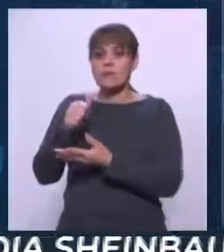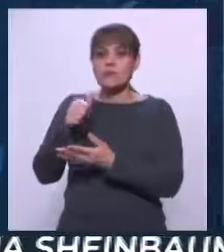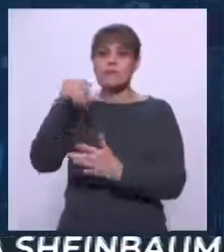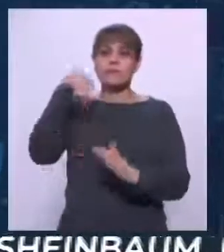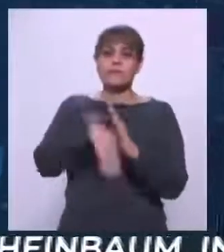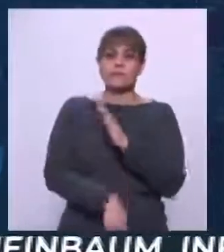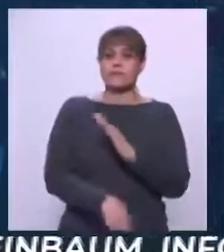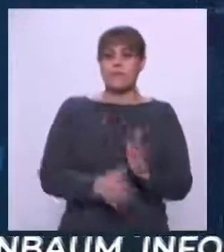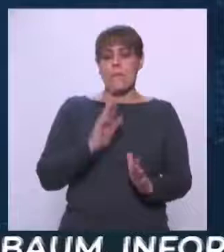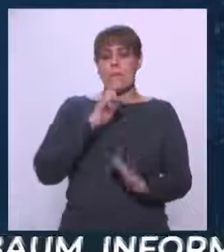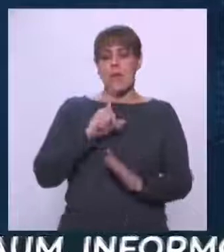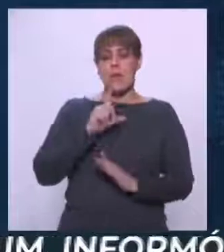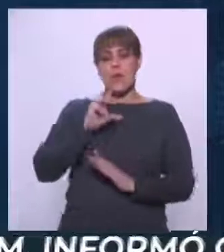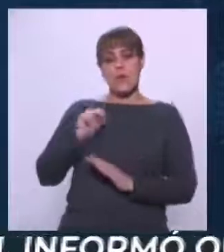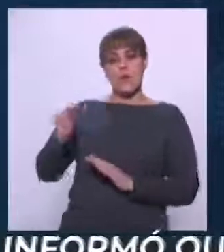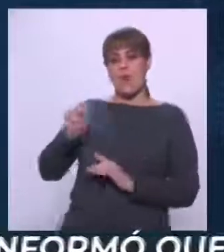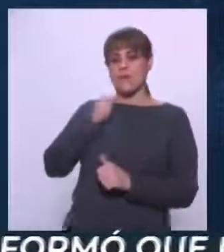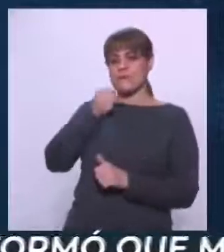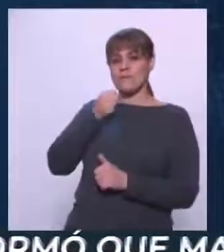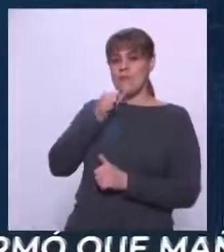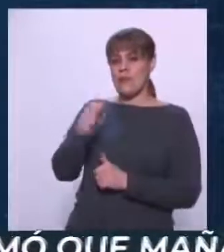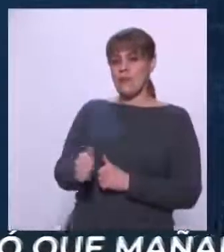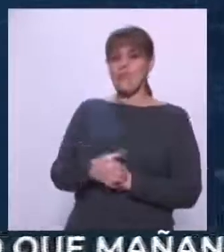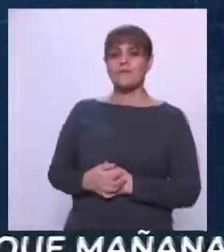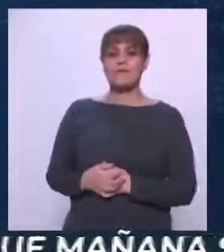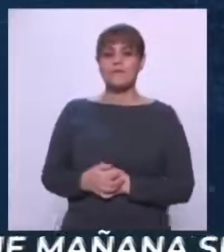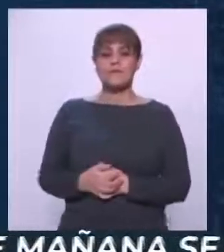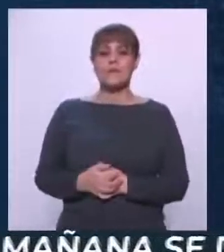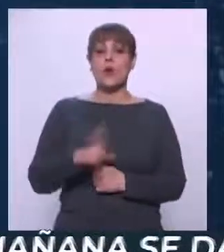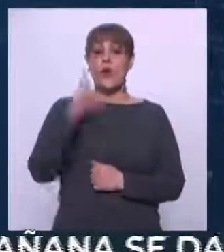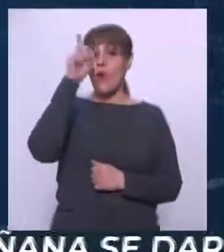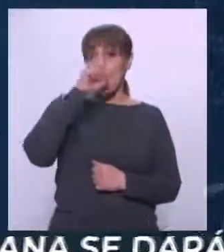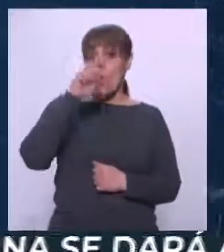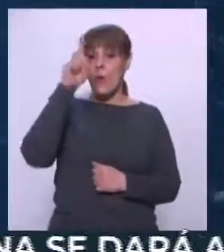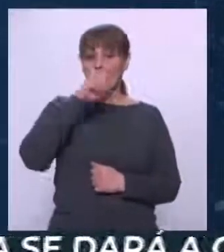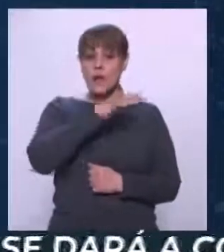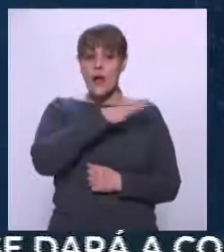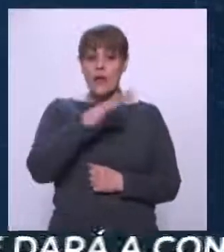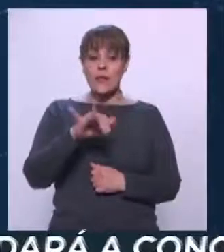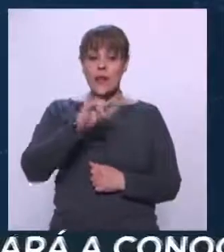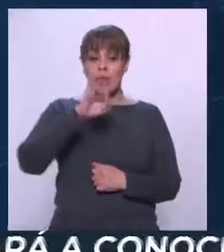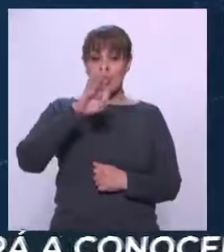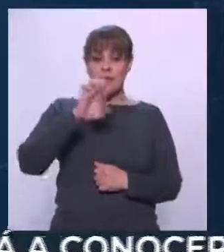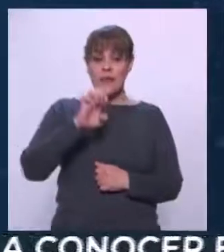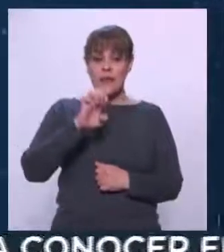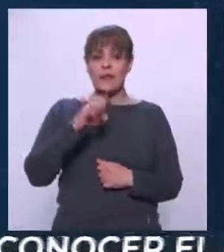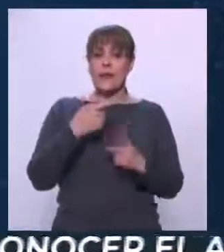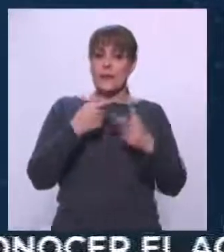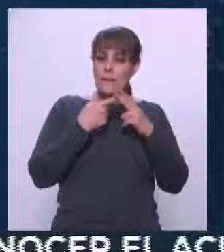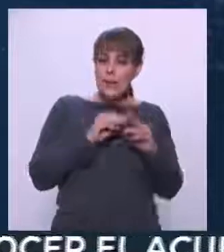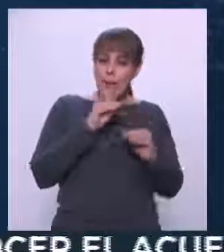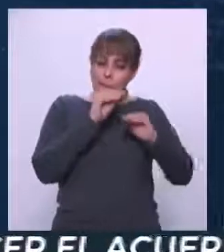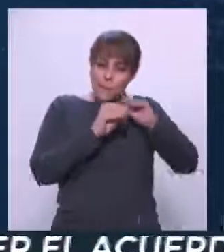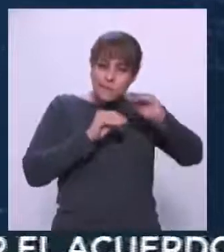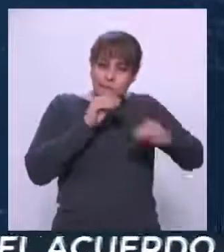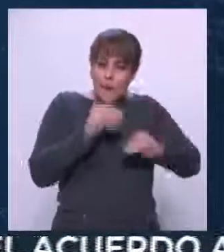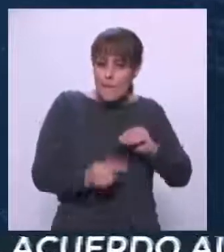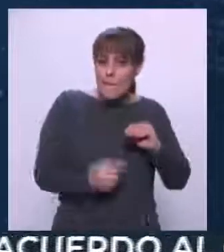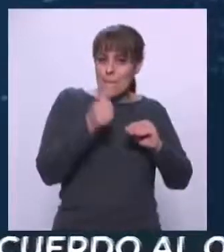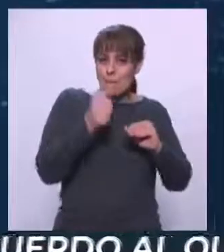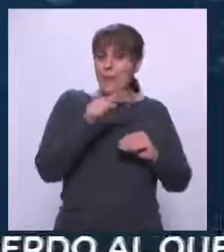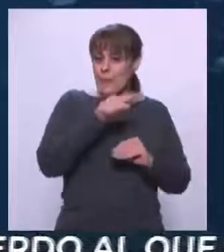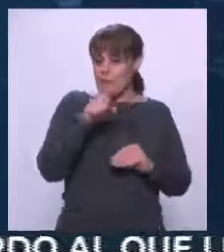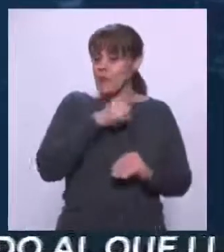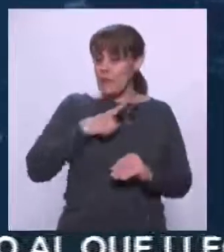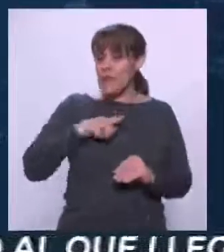Se fue integrando un Consejo General del IFE faccioso. Primero, a eso hay que recordarlo y eso es